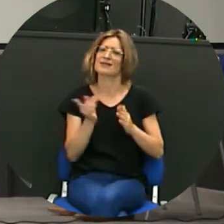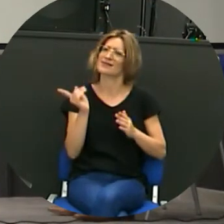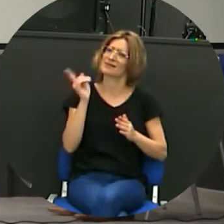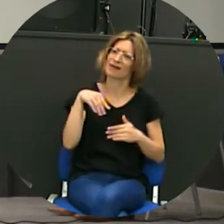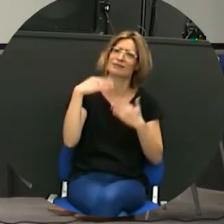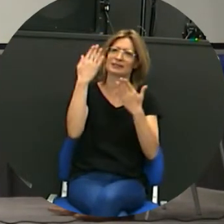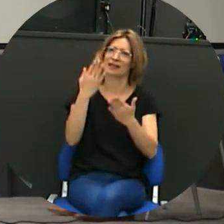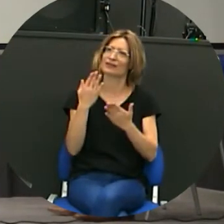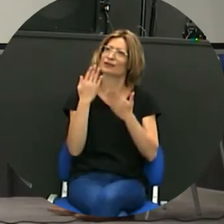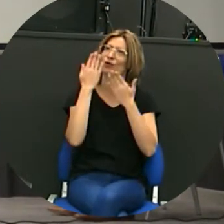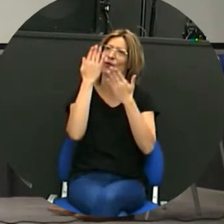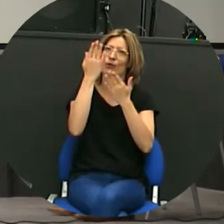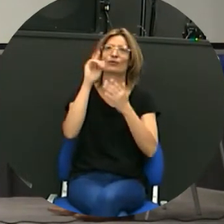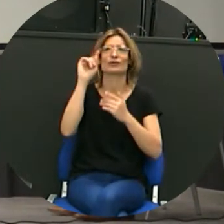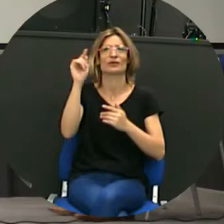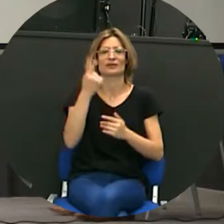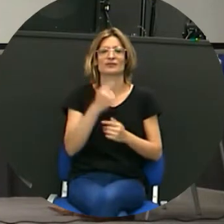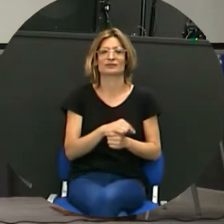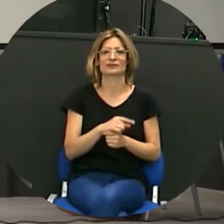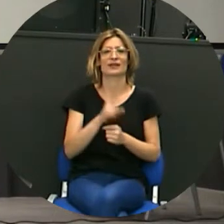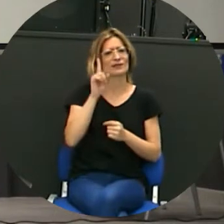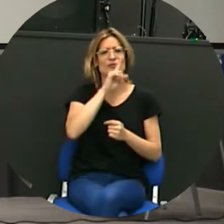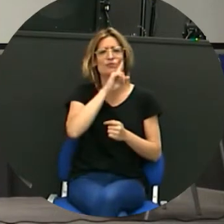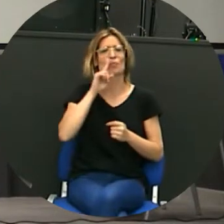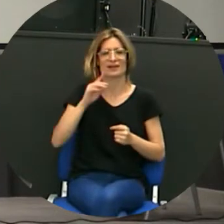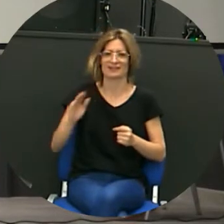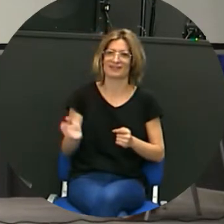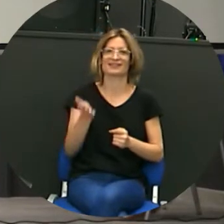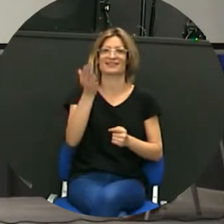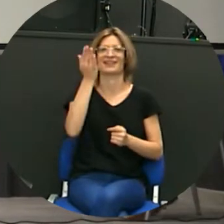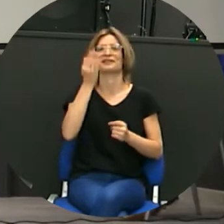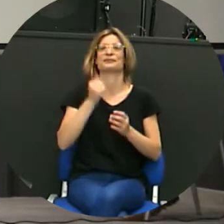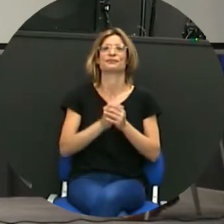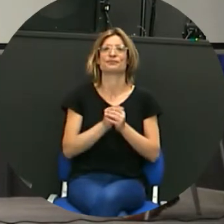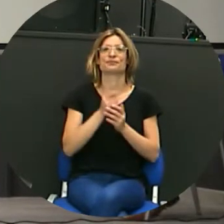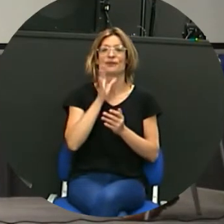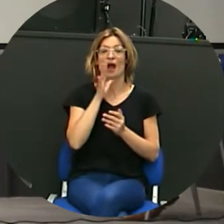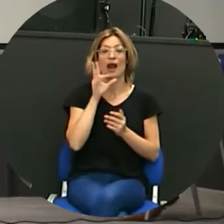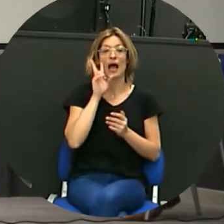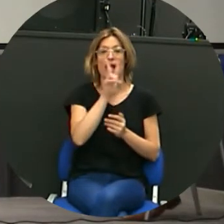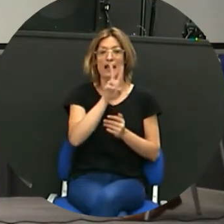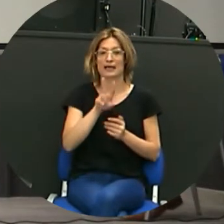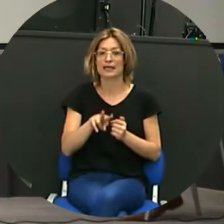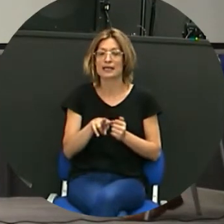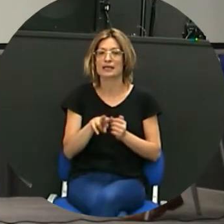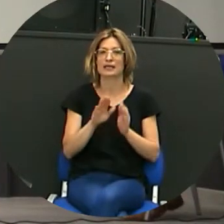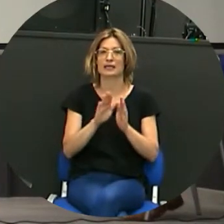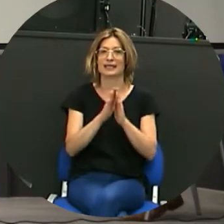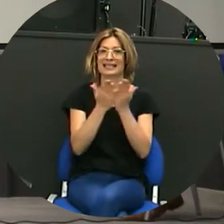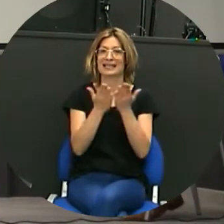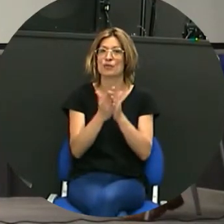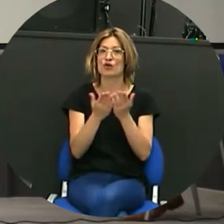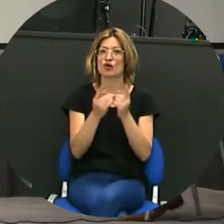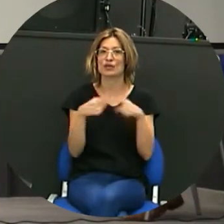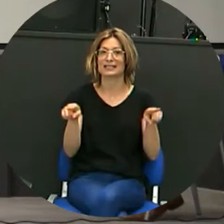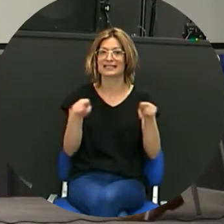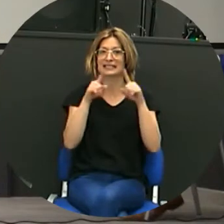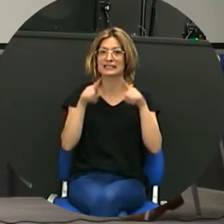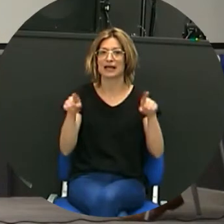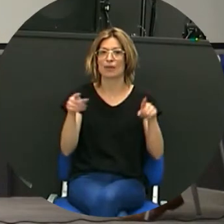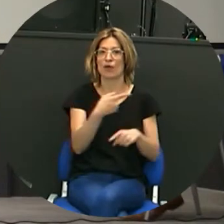culto y levantar el nombre de Jesucristo en esta hora. Vamos a tener una lectura en el Salmo